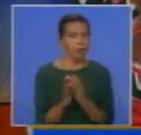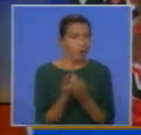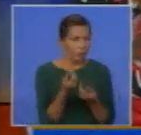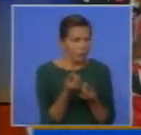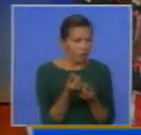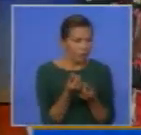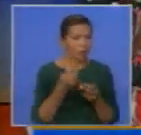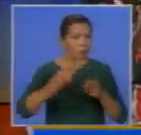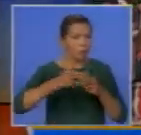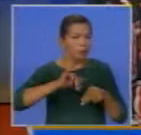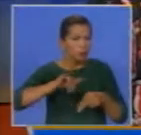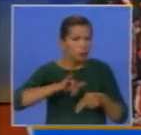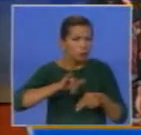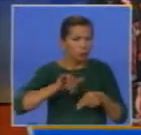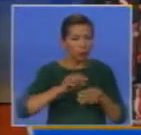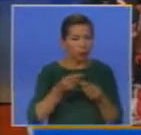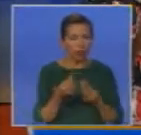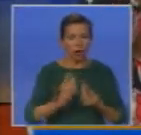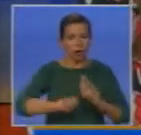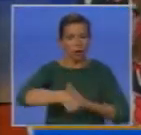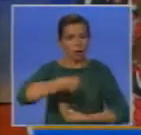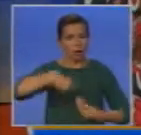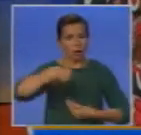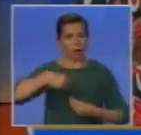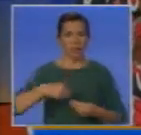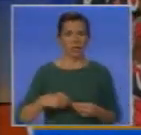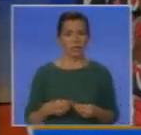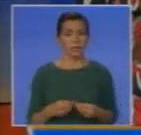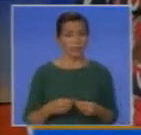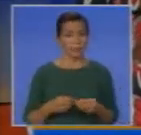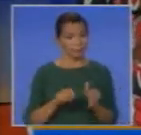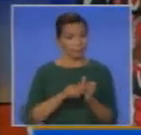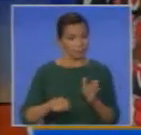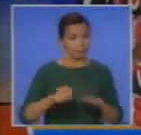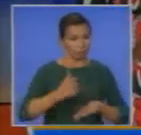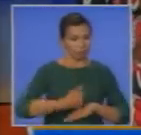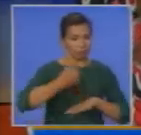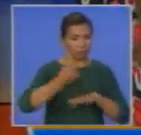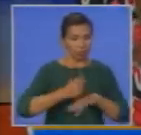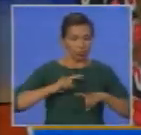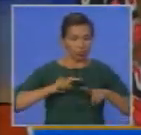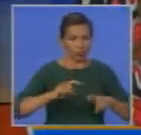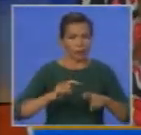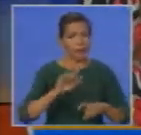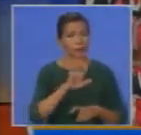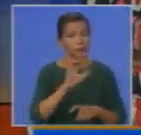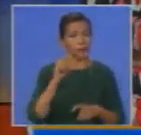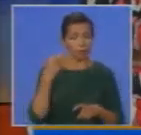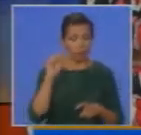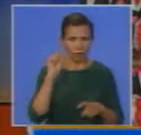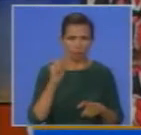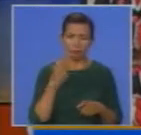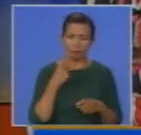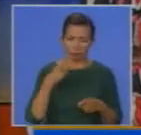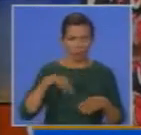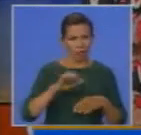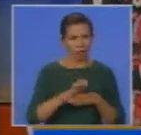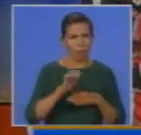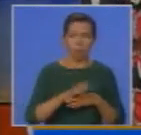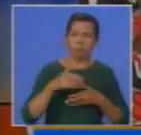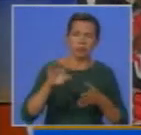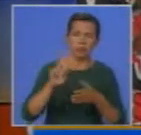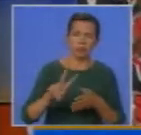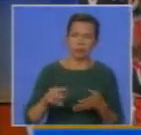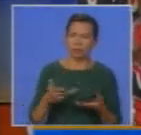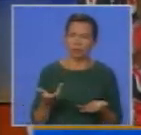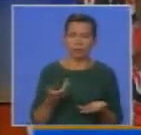de activos. La Fiscalía logró congelar más de 50 millones de dólares producto de la supuesta exportación de bienes y